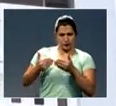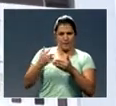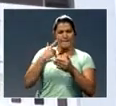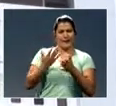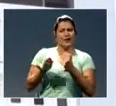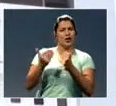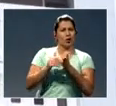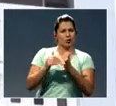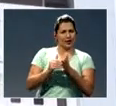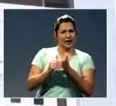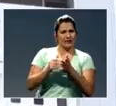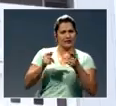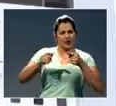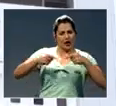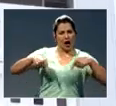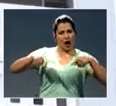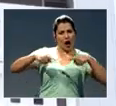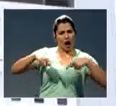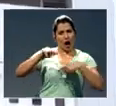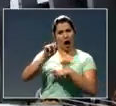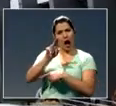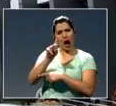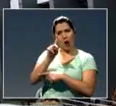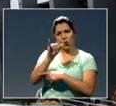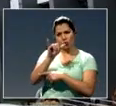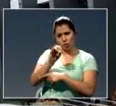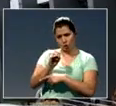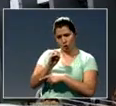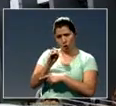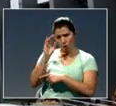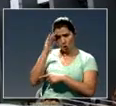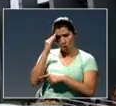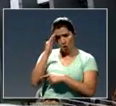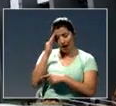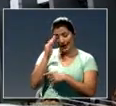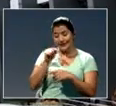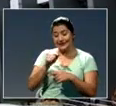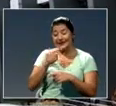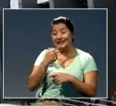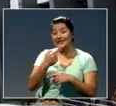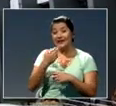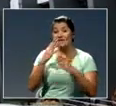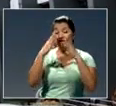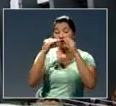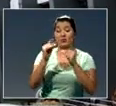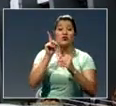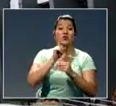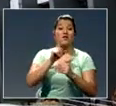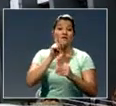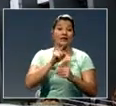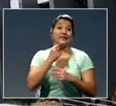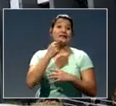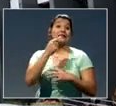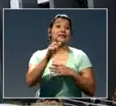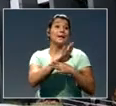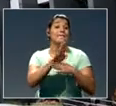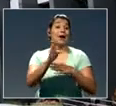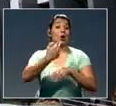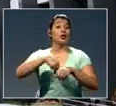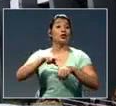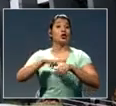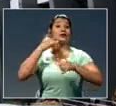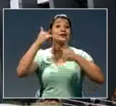con información falsa en el cual supuestamente el Banco Nacional estará llamando a más de 18.000 beneficiados con un depósito